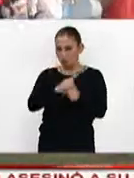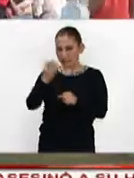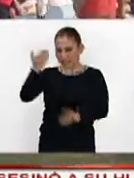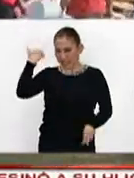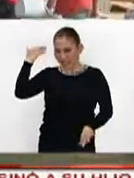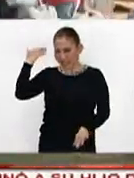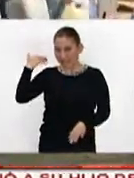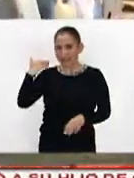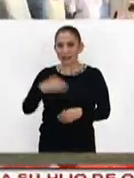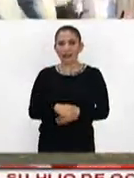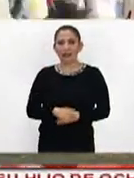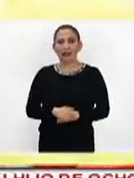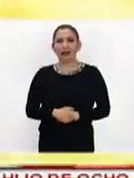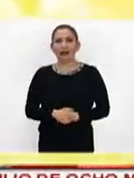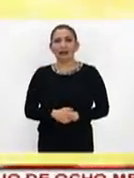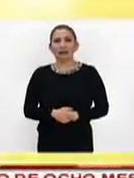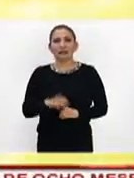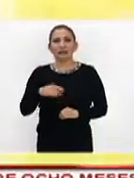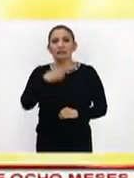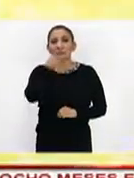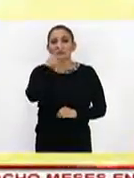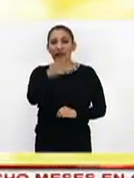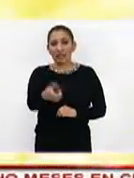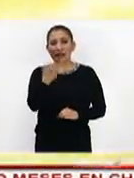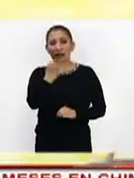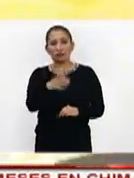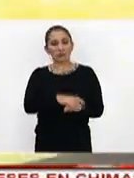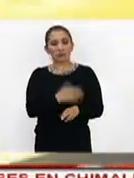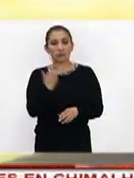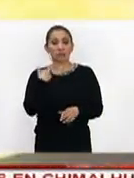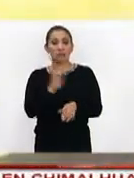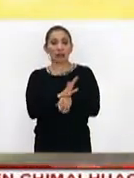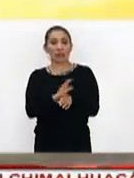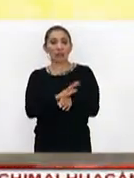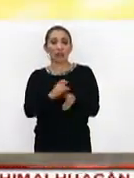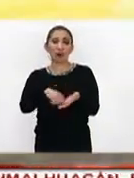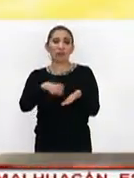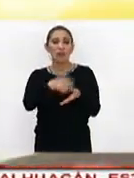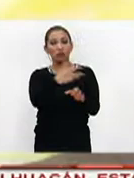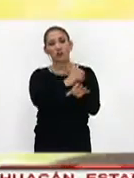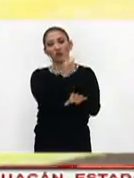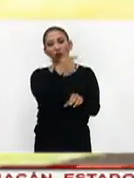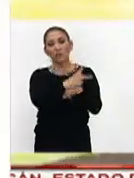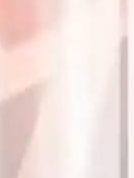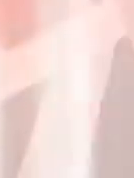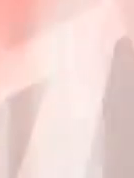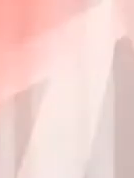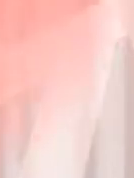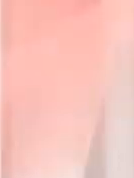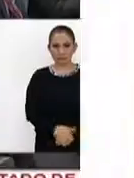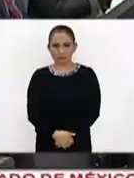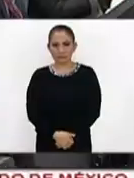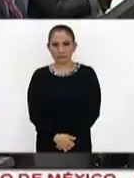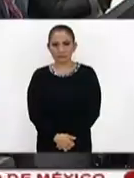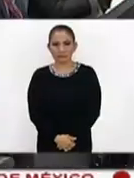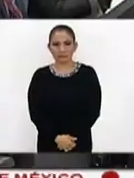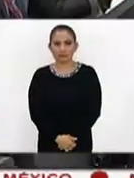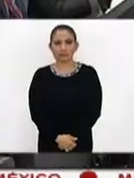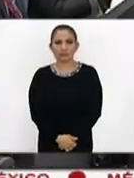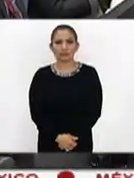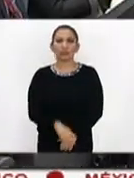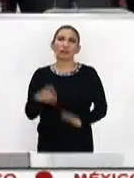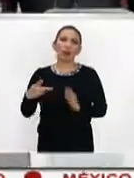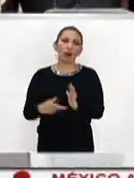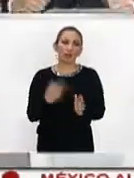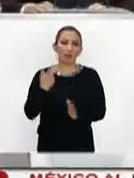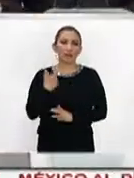días y él argumentaba que esto sea por privilegiar la compra de gasolina extranjera. Esto fue lo que dijo. Pues otra